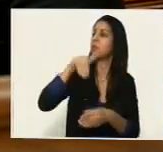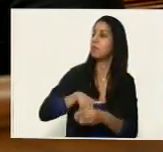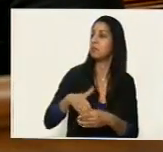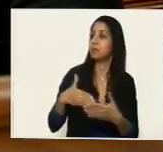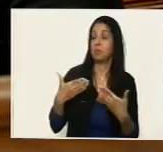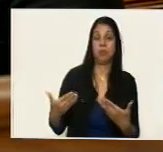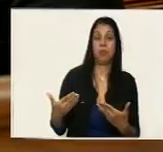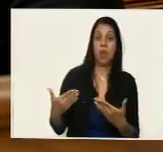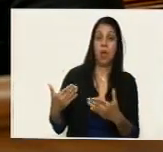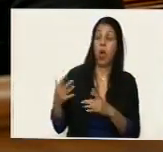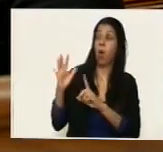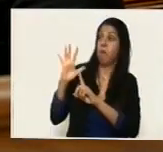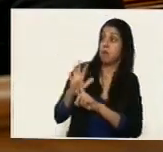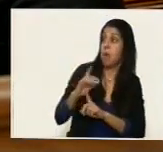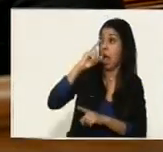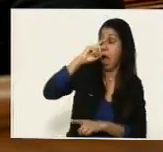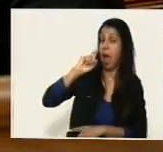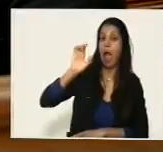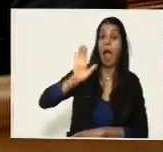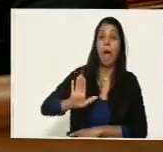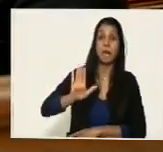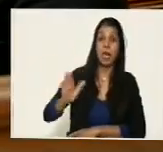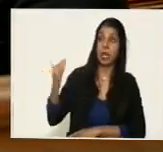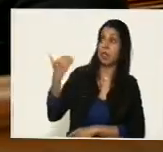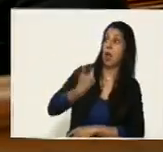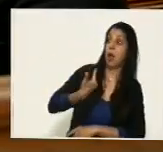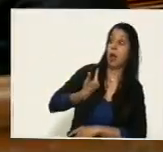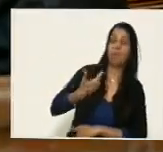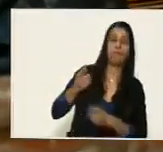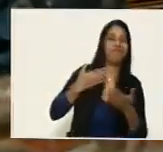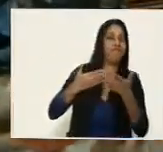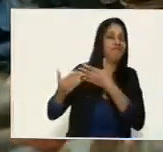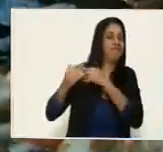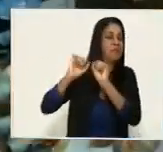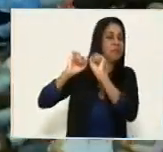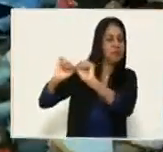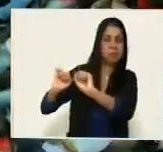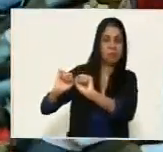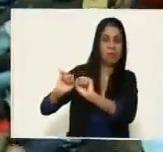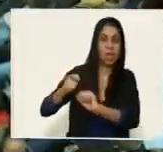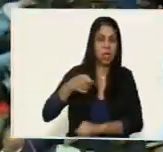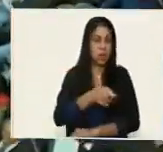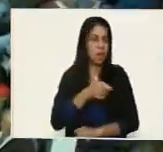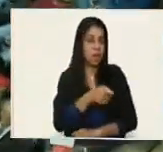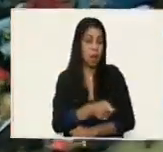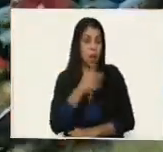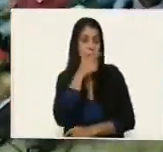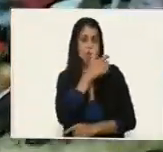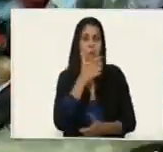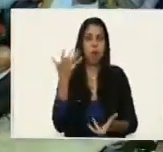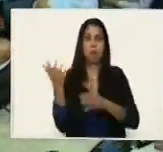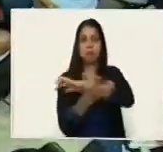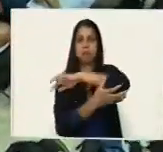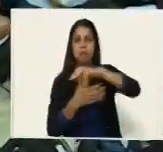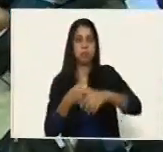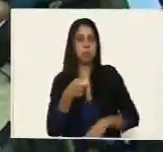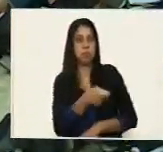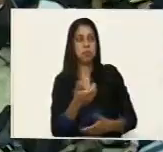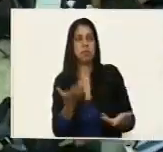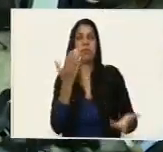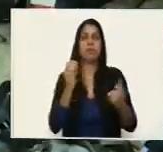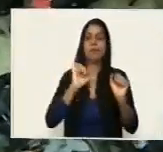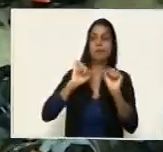por acción o amenaza alguna que pretenda alterar los intereses del pueblo de la República Bolivariana